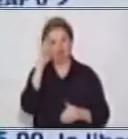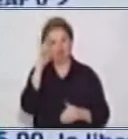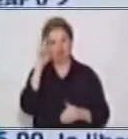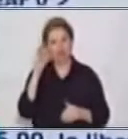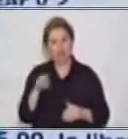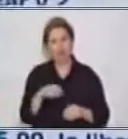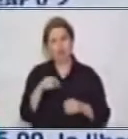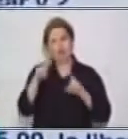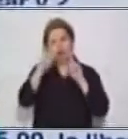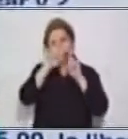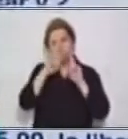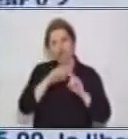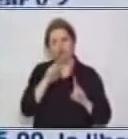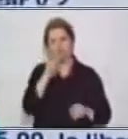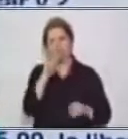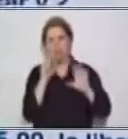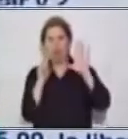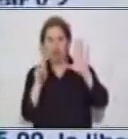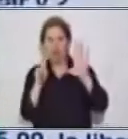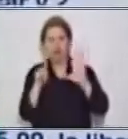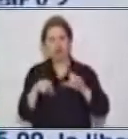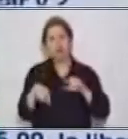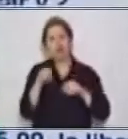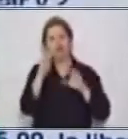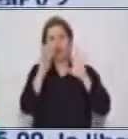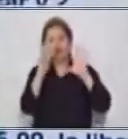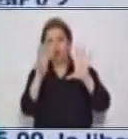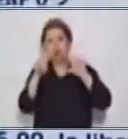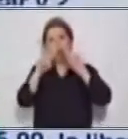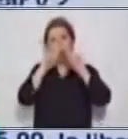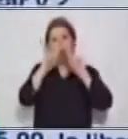26. Y 8 por 1.